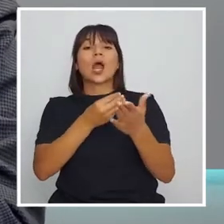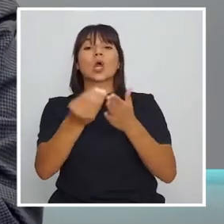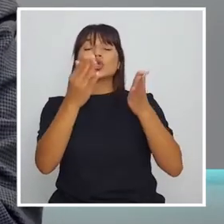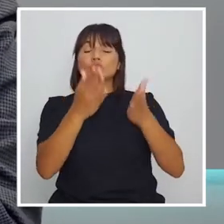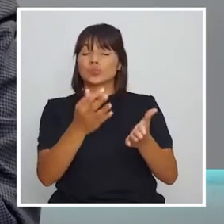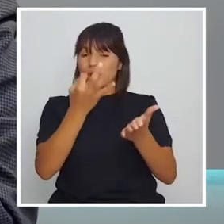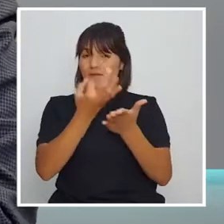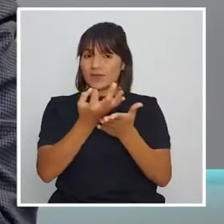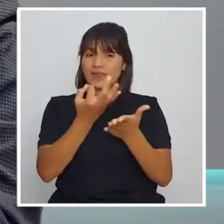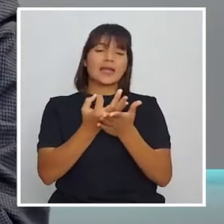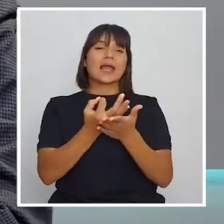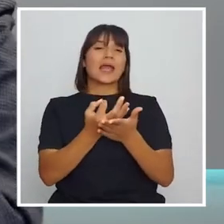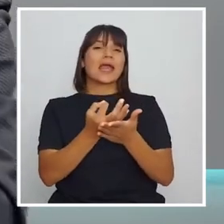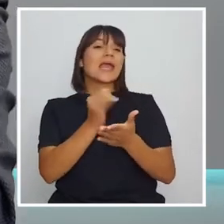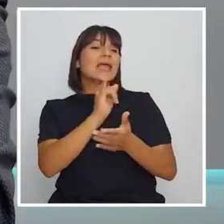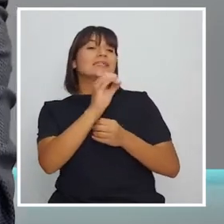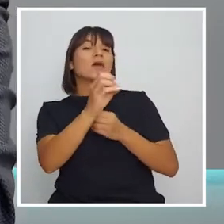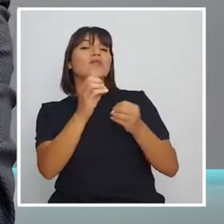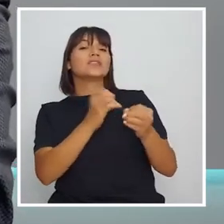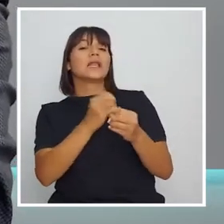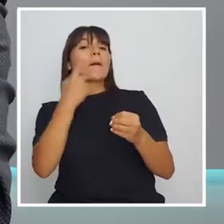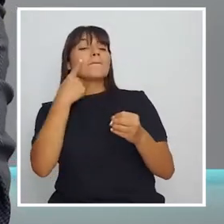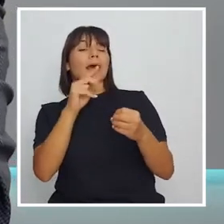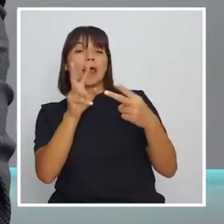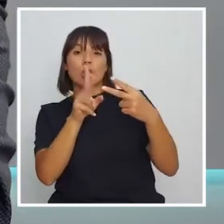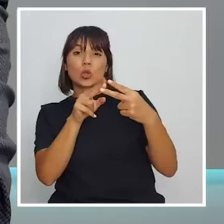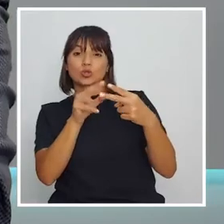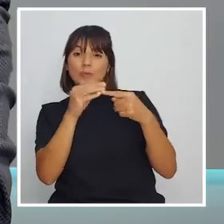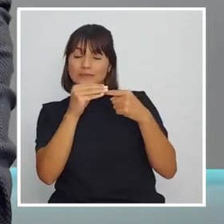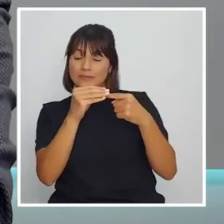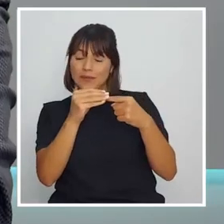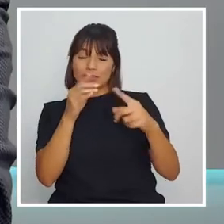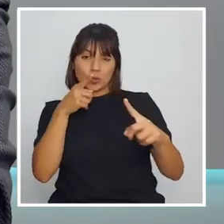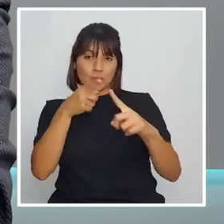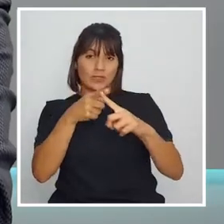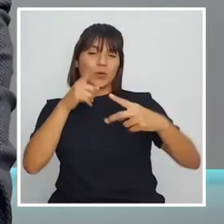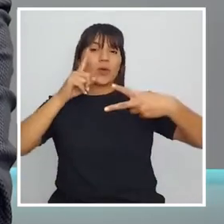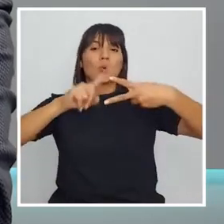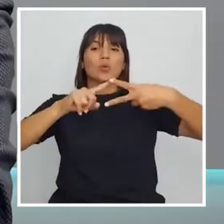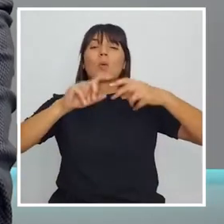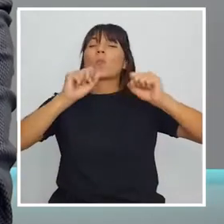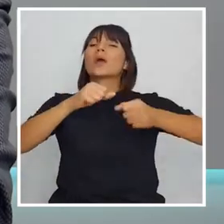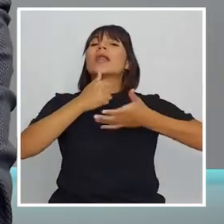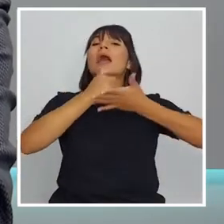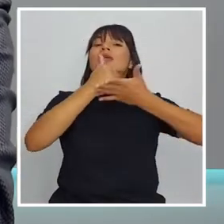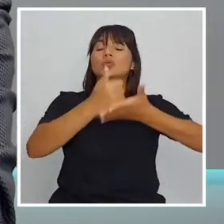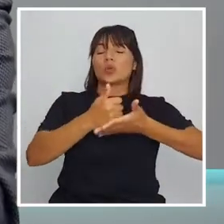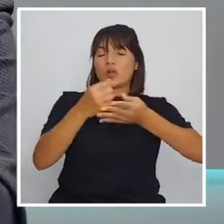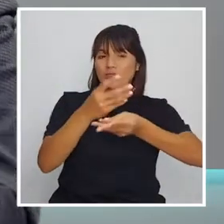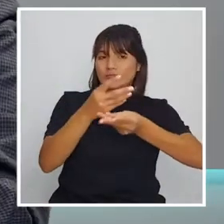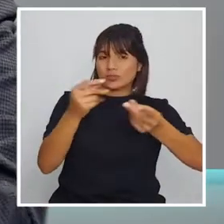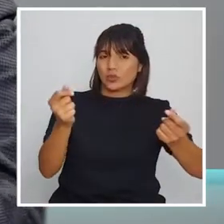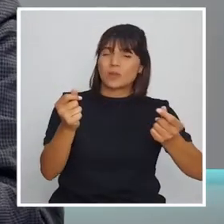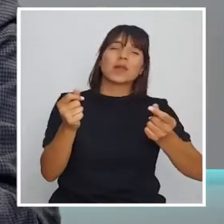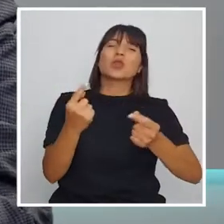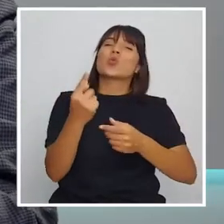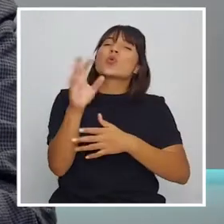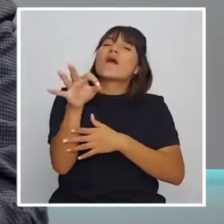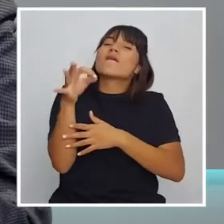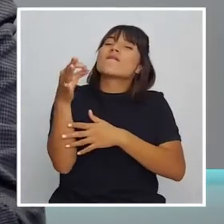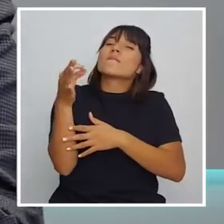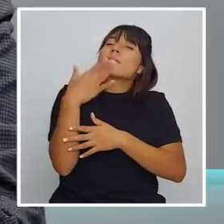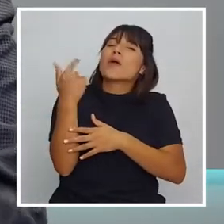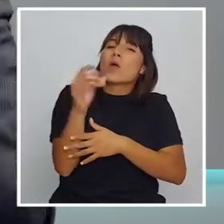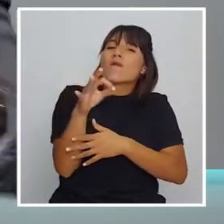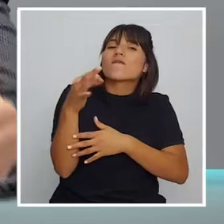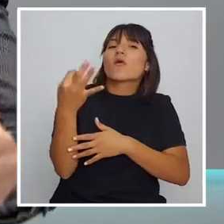2 principales objetivos. Uno, ayudar a resolver de manera más eficiente cualquier disputa